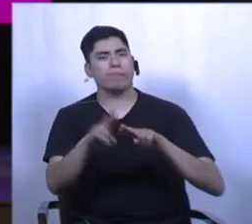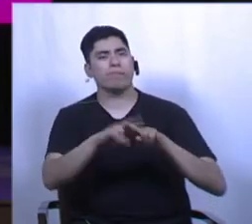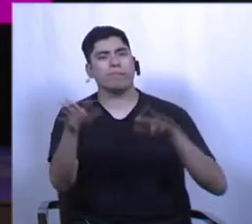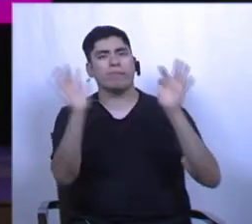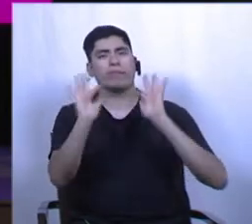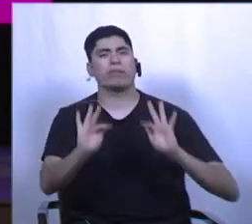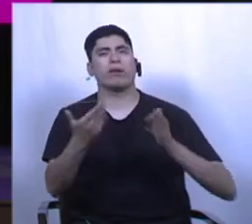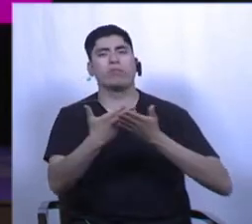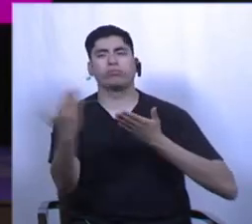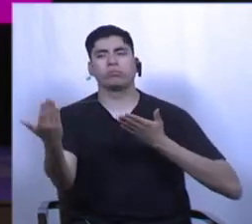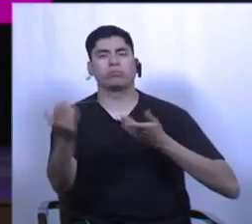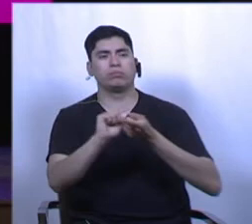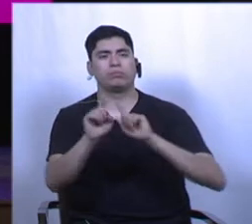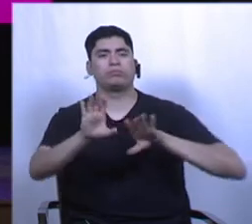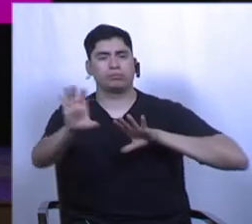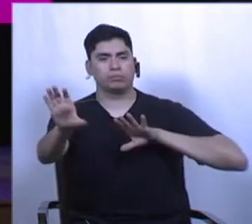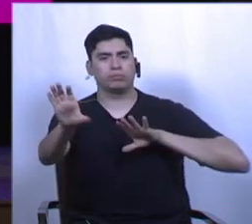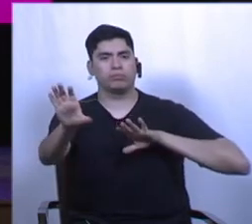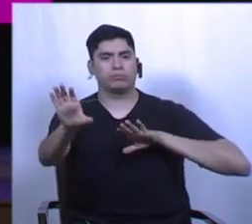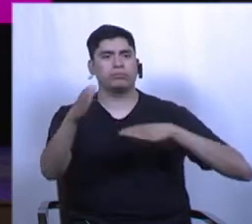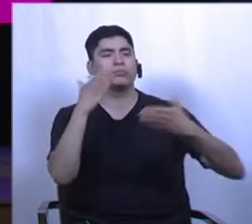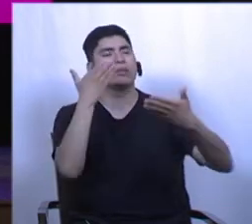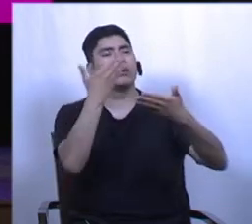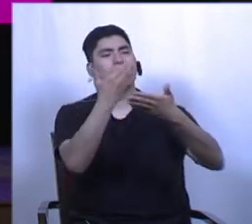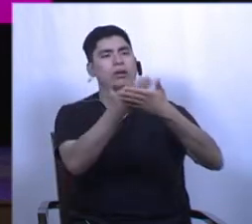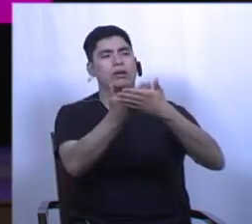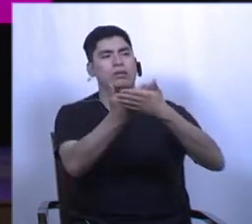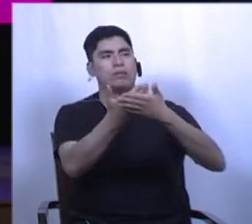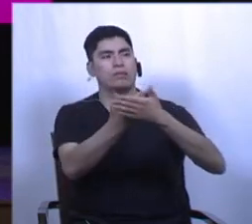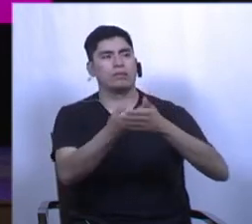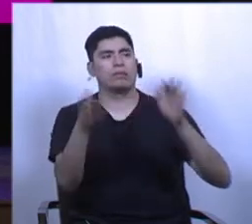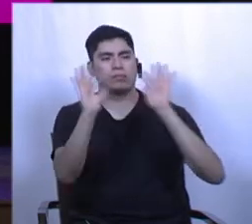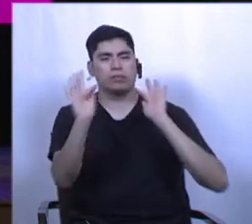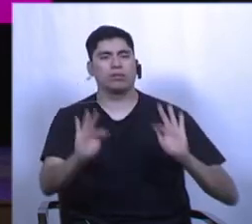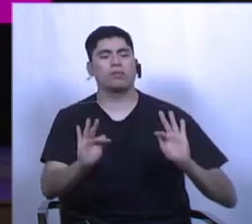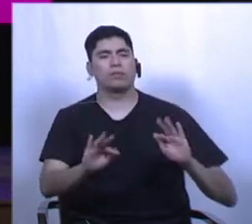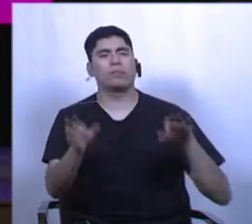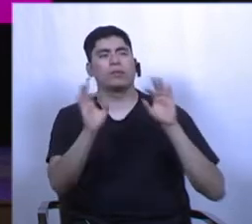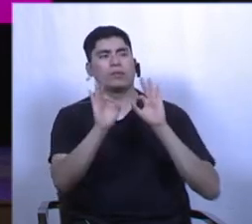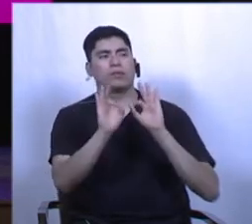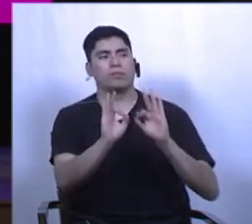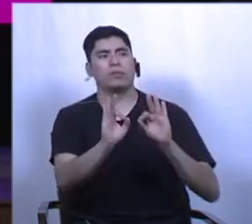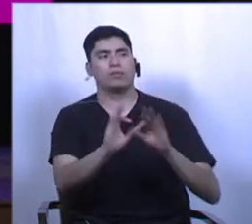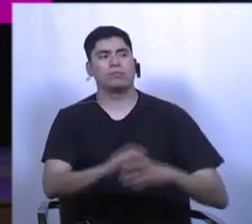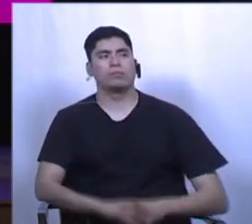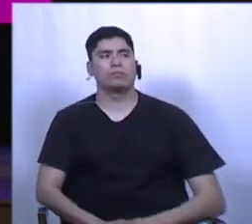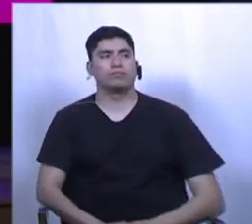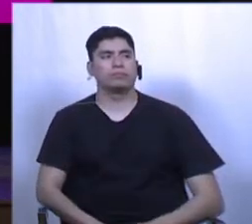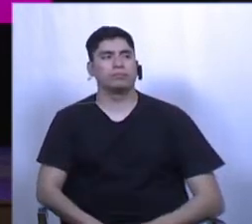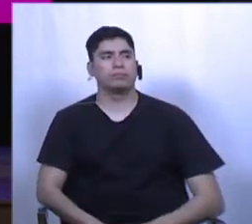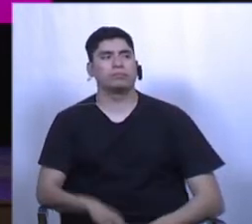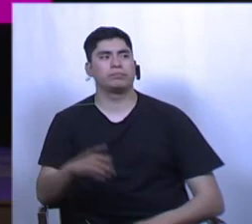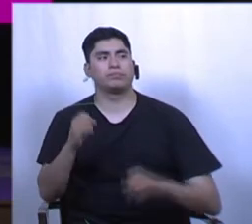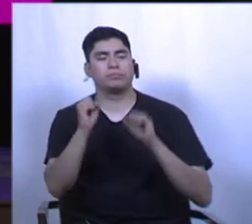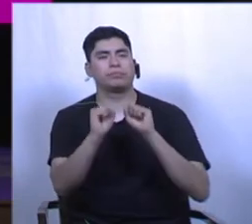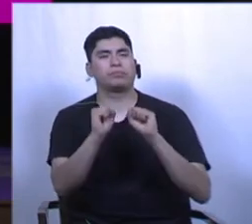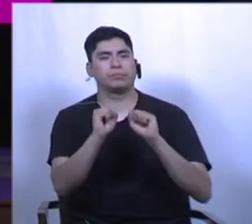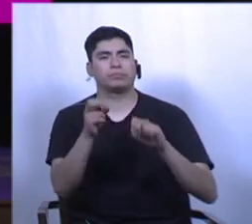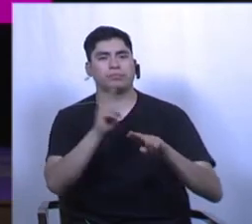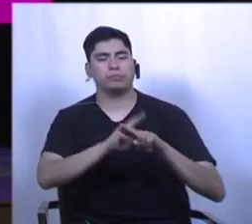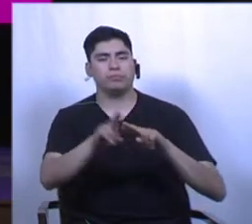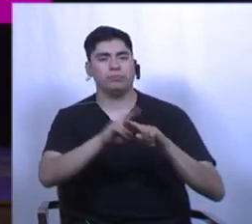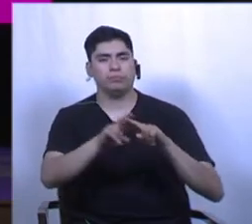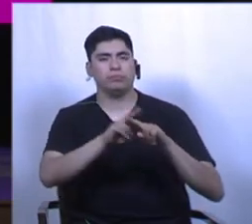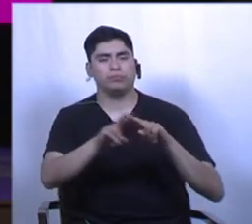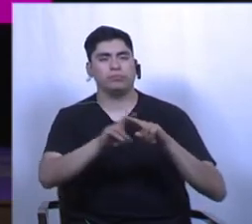forma opuesta y enfocarme en la forma normal, porque en la forma normal se puede dilucidar cuál es la forma